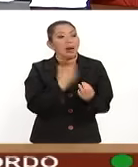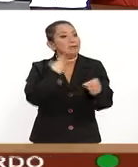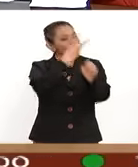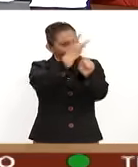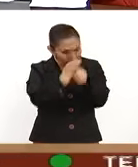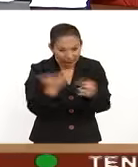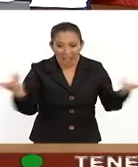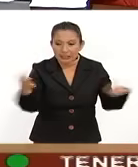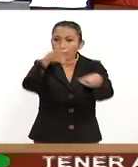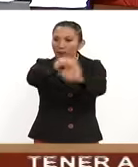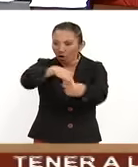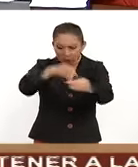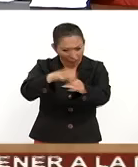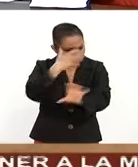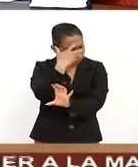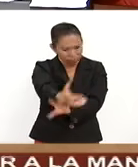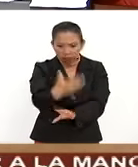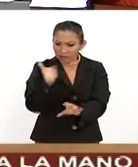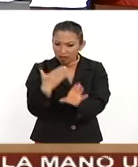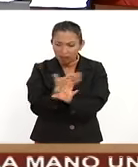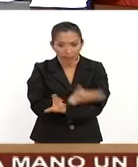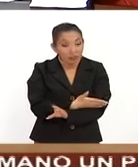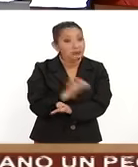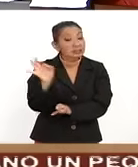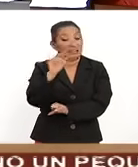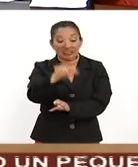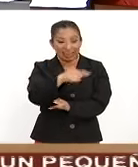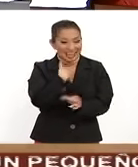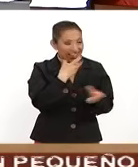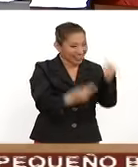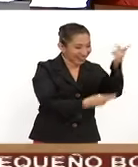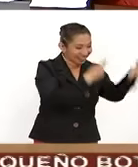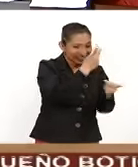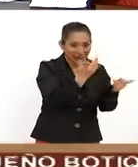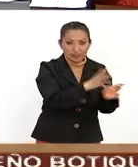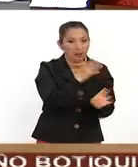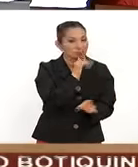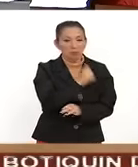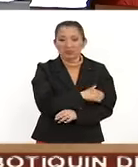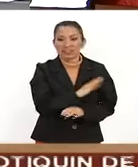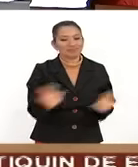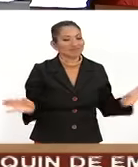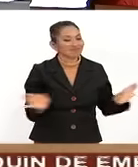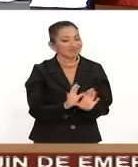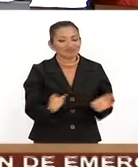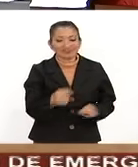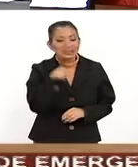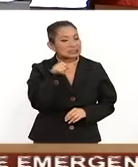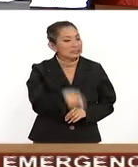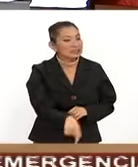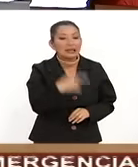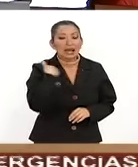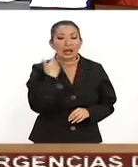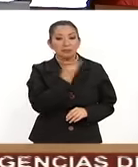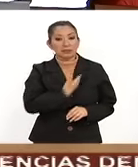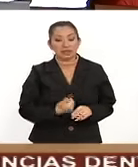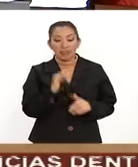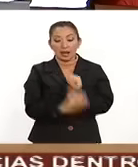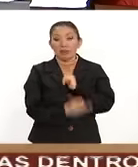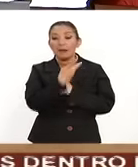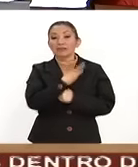convocar a elecciones de forma anticipada nuevamente. Si el referéndum se llevase a cabo, cosa que es completamente improbable, ahorita el mandato lo